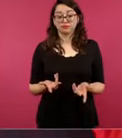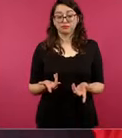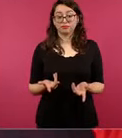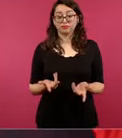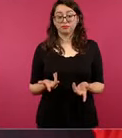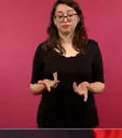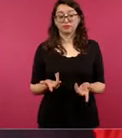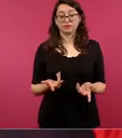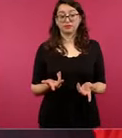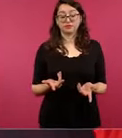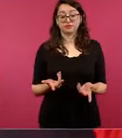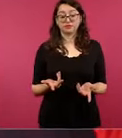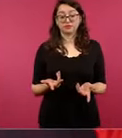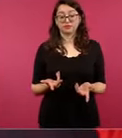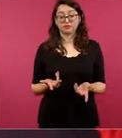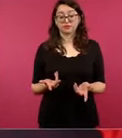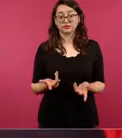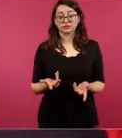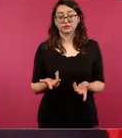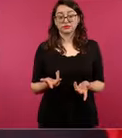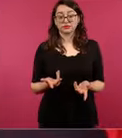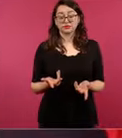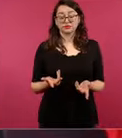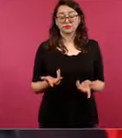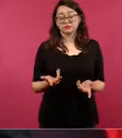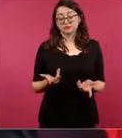teléfono. De las cosas que uno